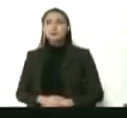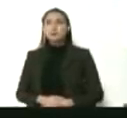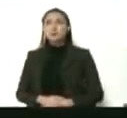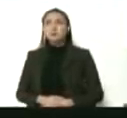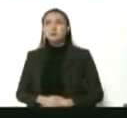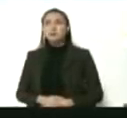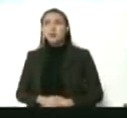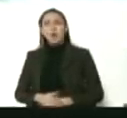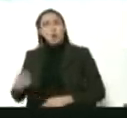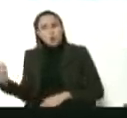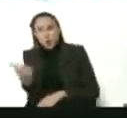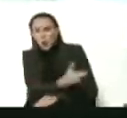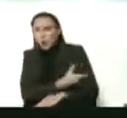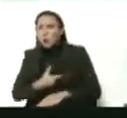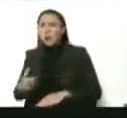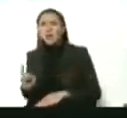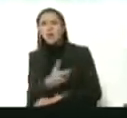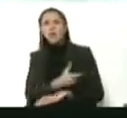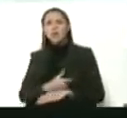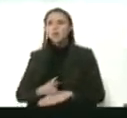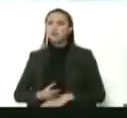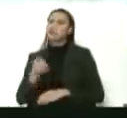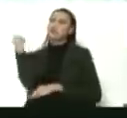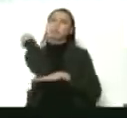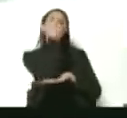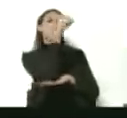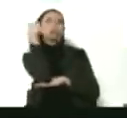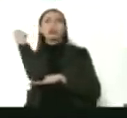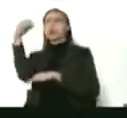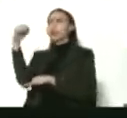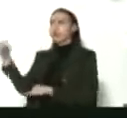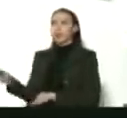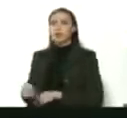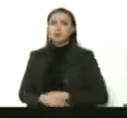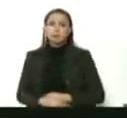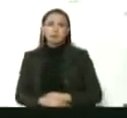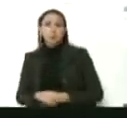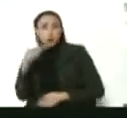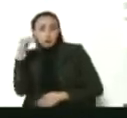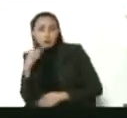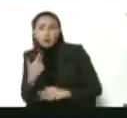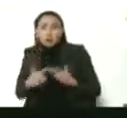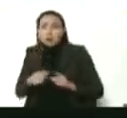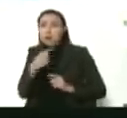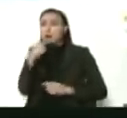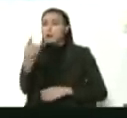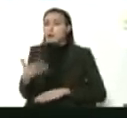Son gobernantes aéreos, como dijera nuestro libertador Simón Bolívar.